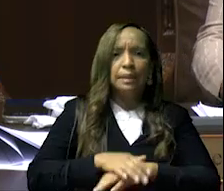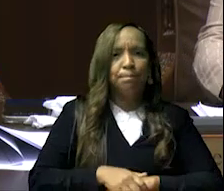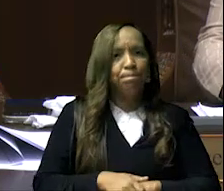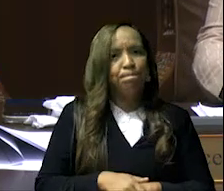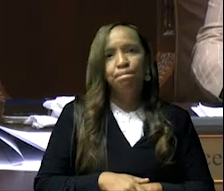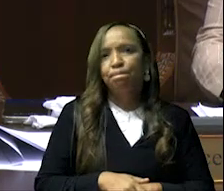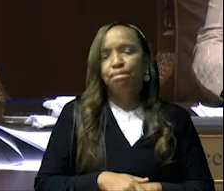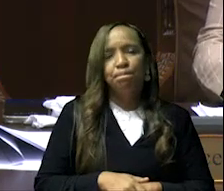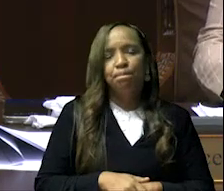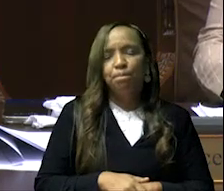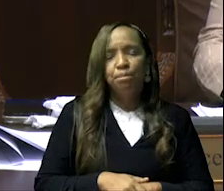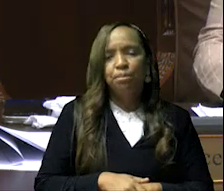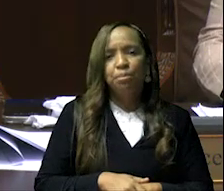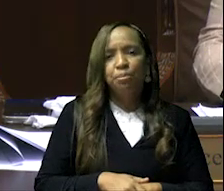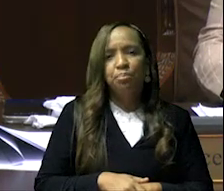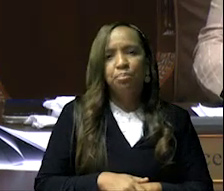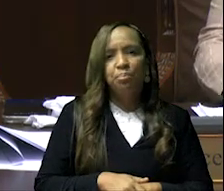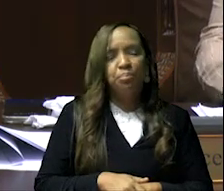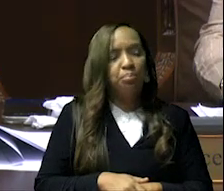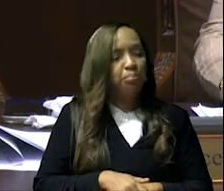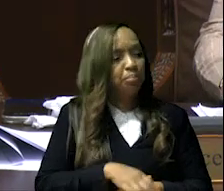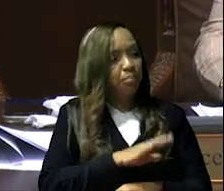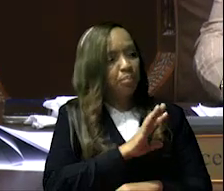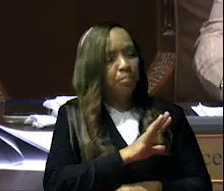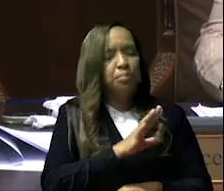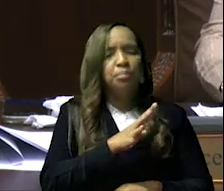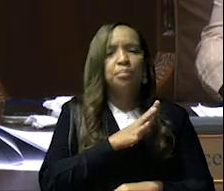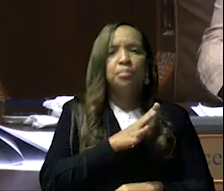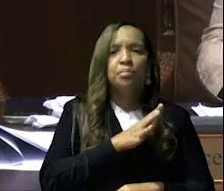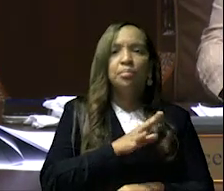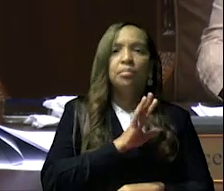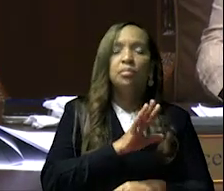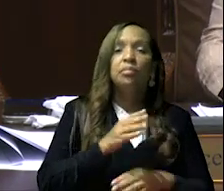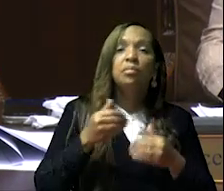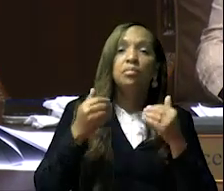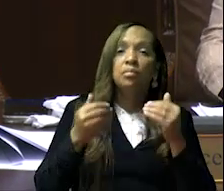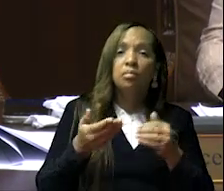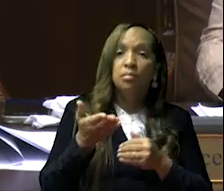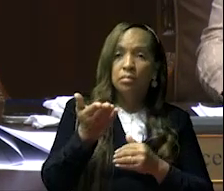e la honorable diputada dorina y con ella cerramos esta